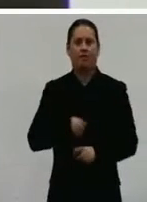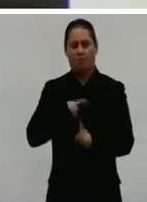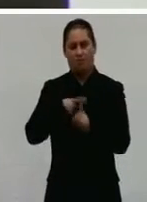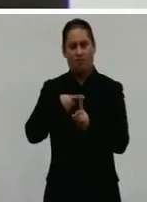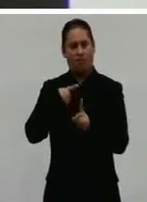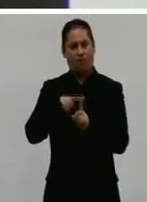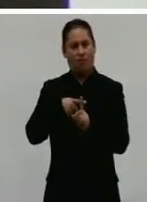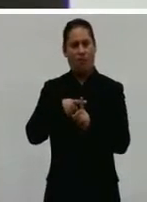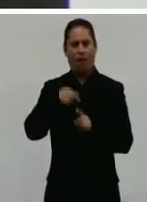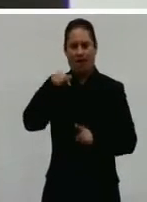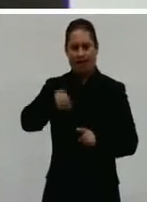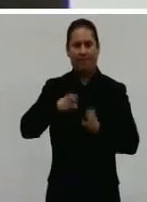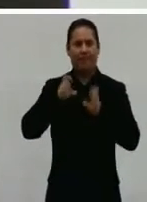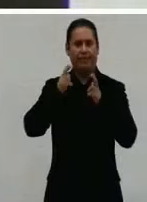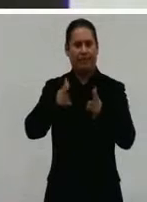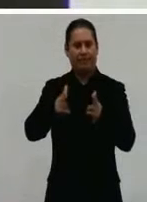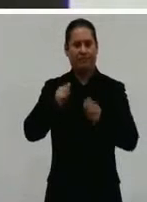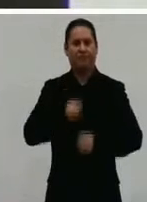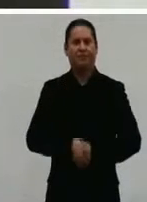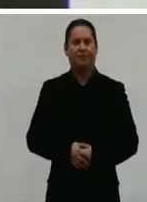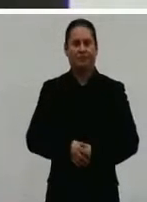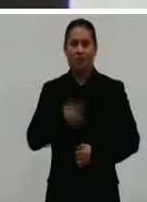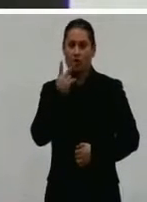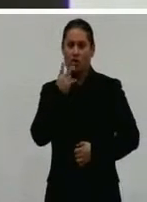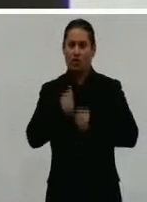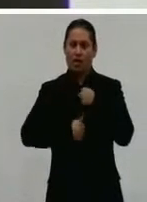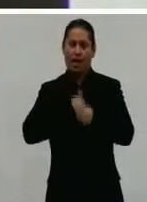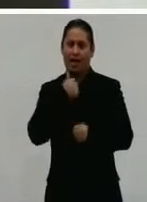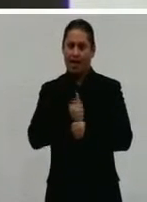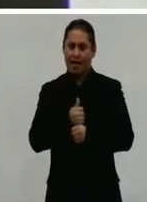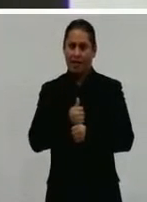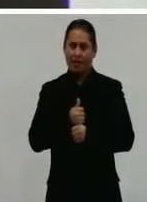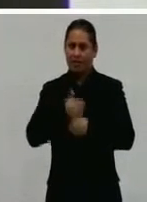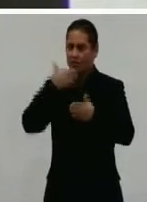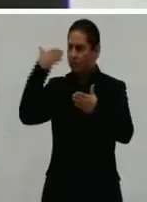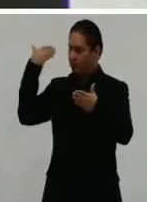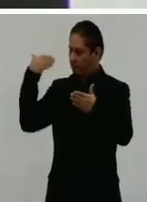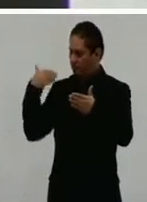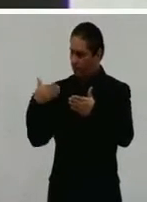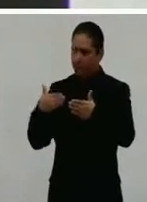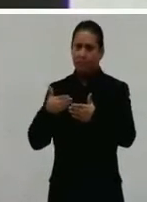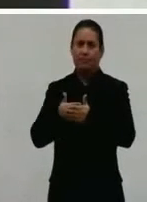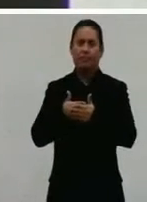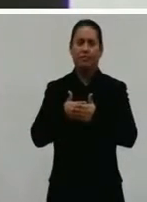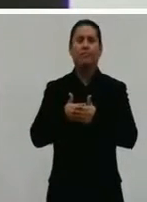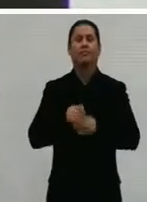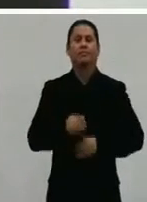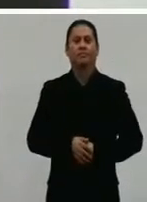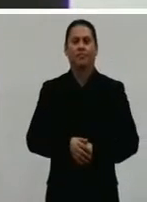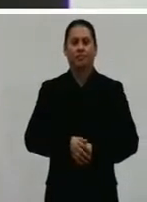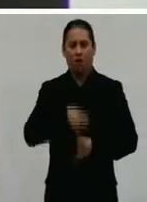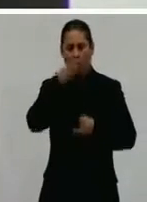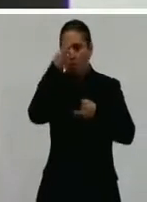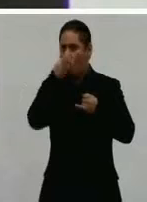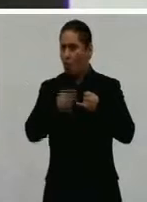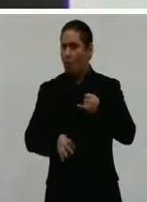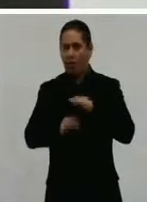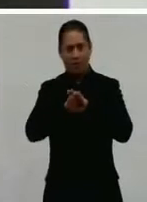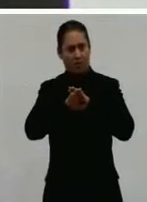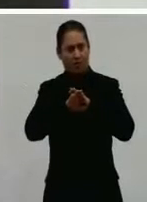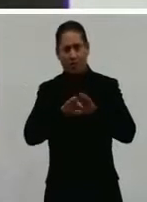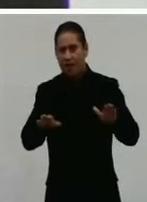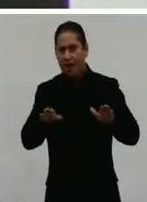de nuestra sociedad a dos años de distancia entramos hoy formalmente al último tercio